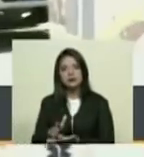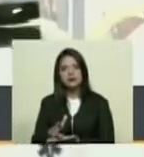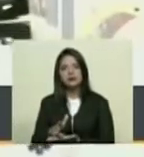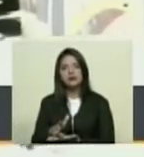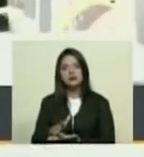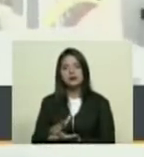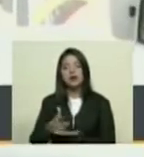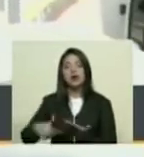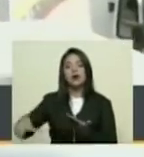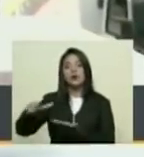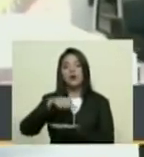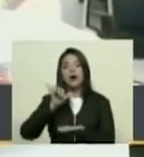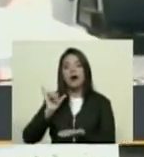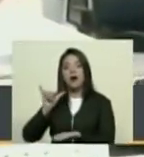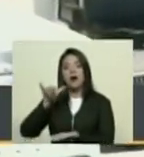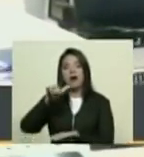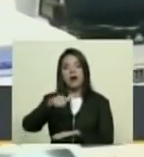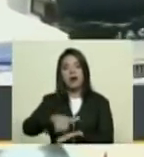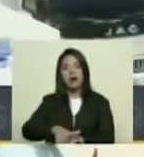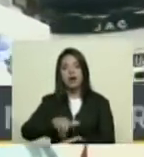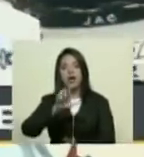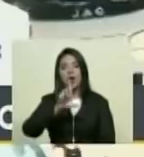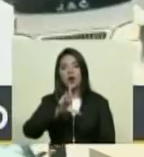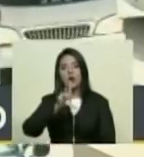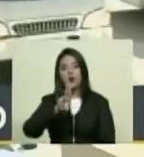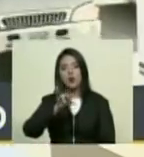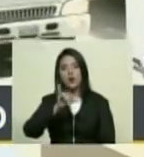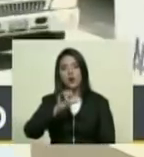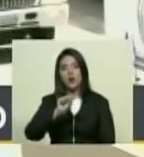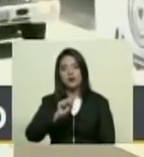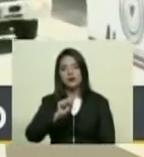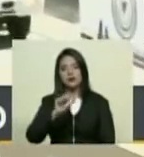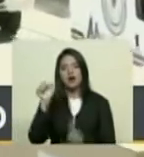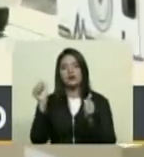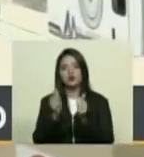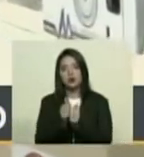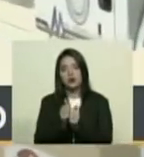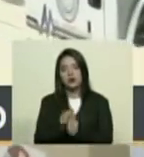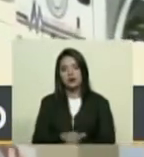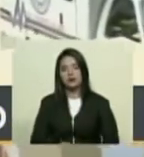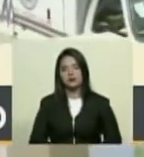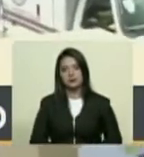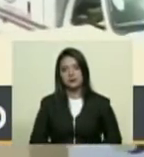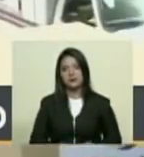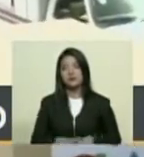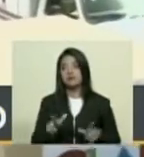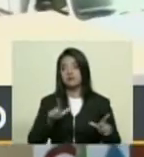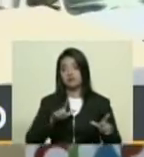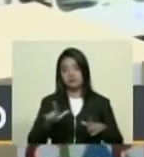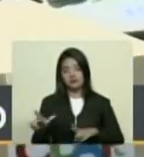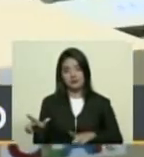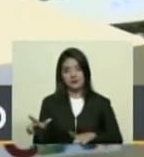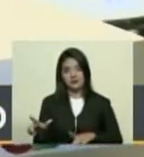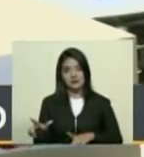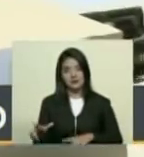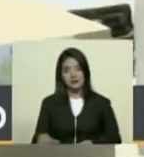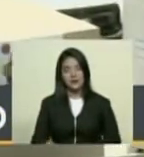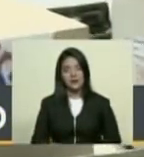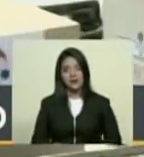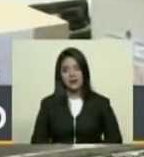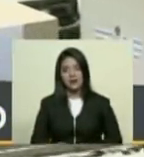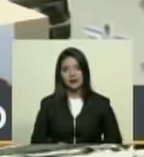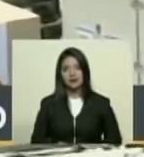base aérea Luis del Valle García, en Anzoátegui, donde ya estamos